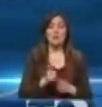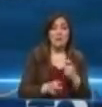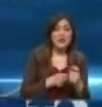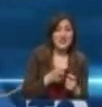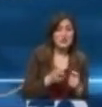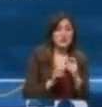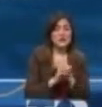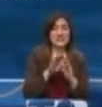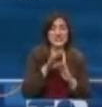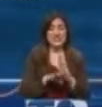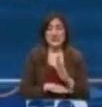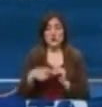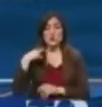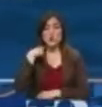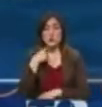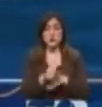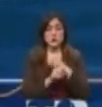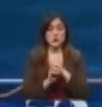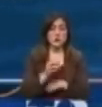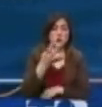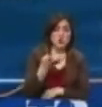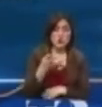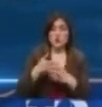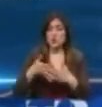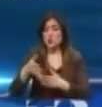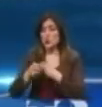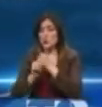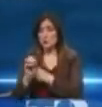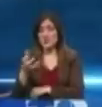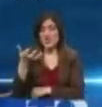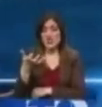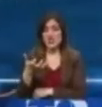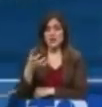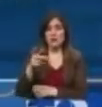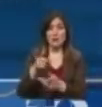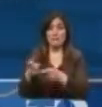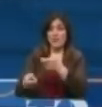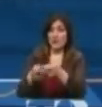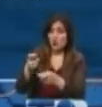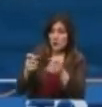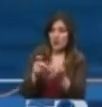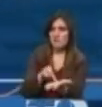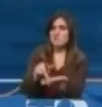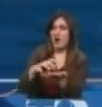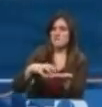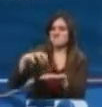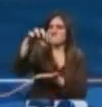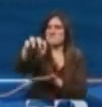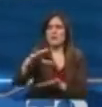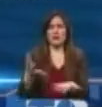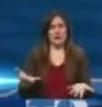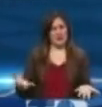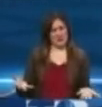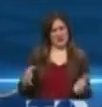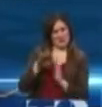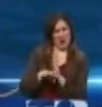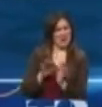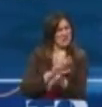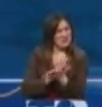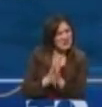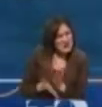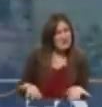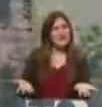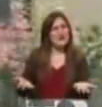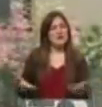pauta publicitaria disminuyó en 2014 y 2015, las comisiones entregadas a los vendedores y agencias no se redujo en la